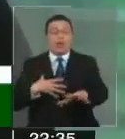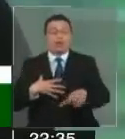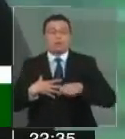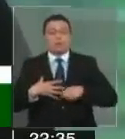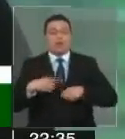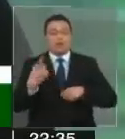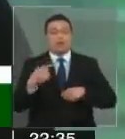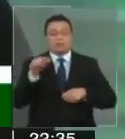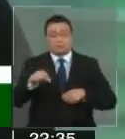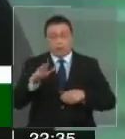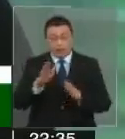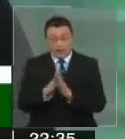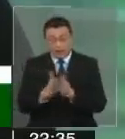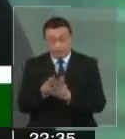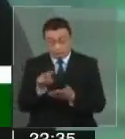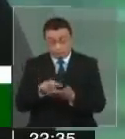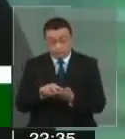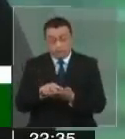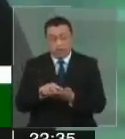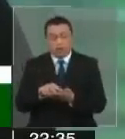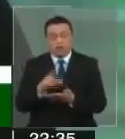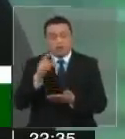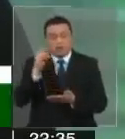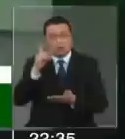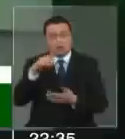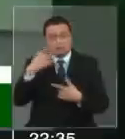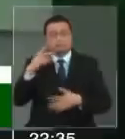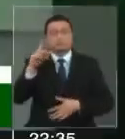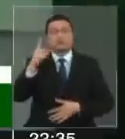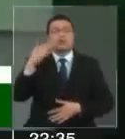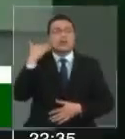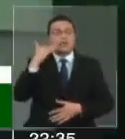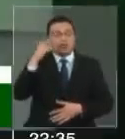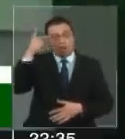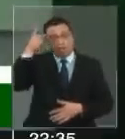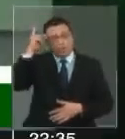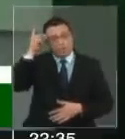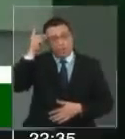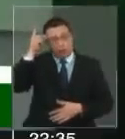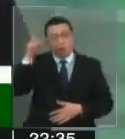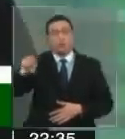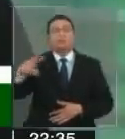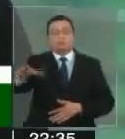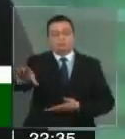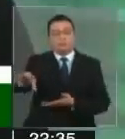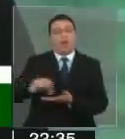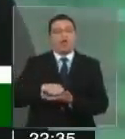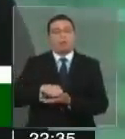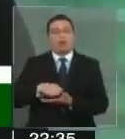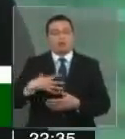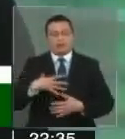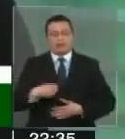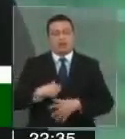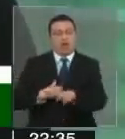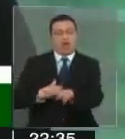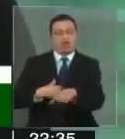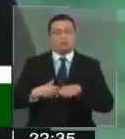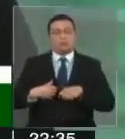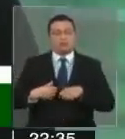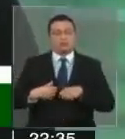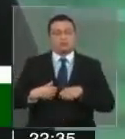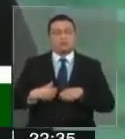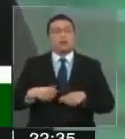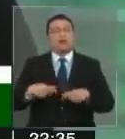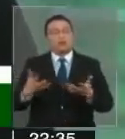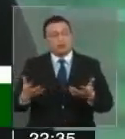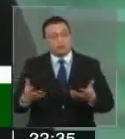leer el libro habían adoptado un niño con síndrome de Down. Y encontré que dije, ¿cómo